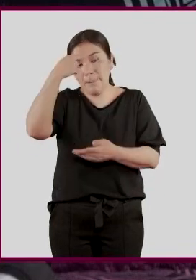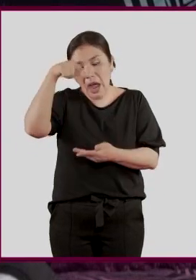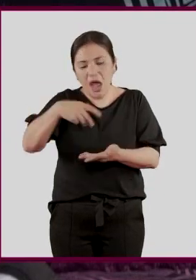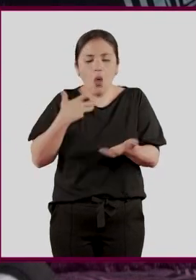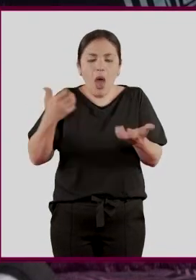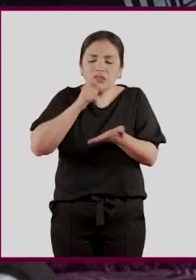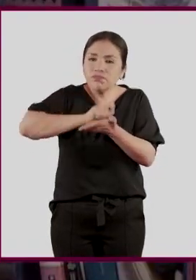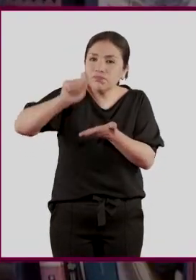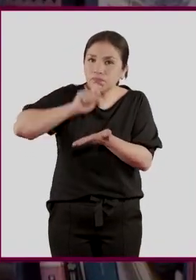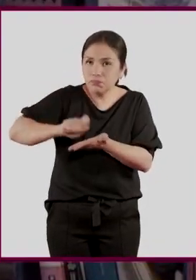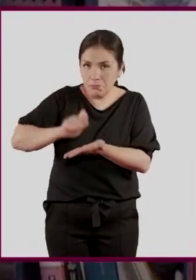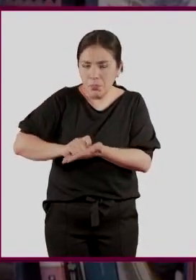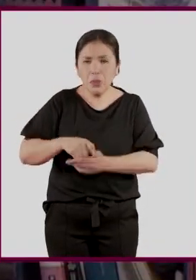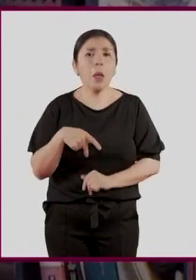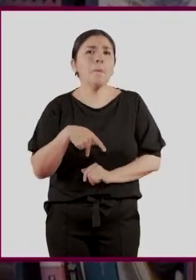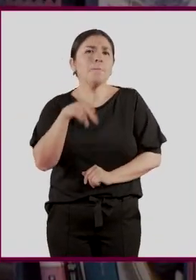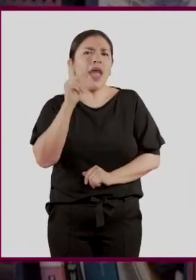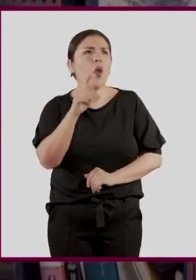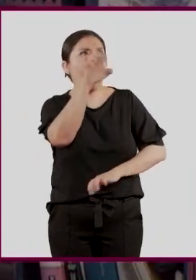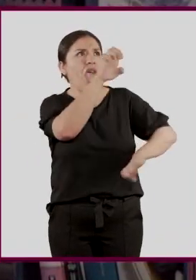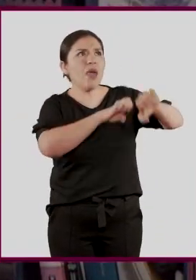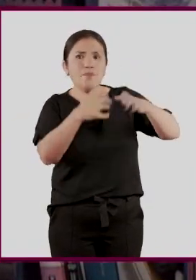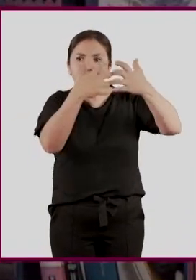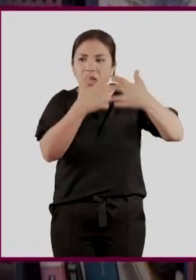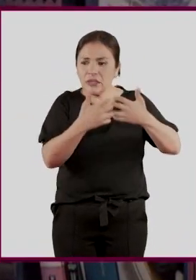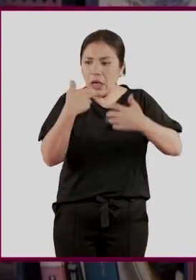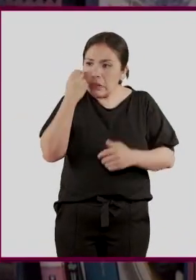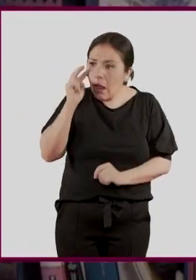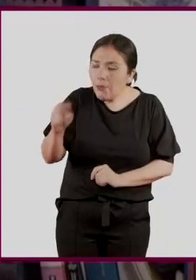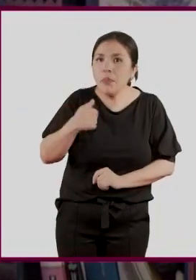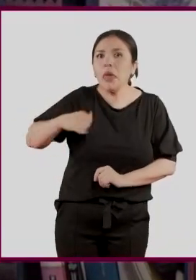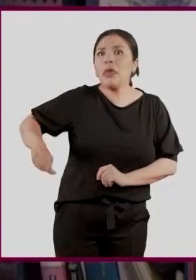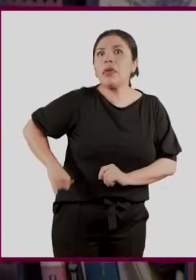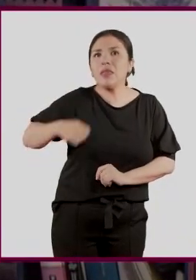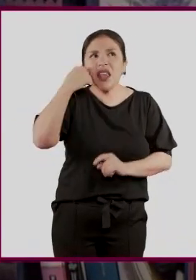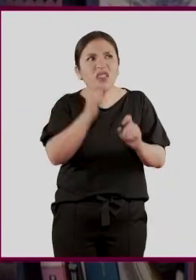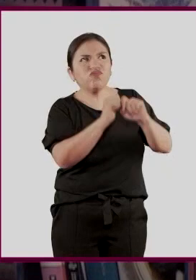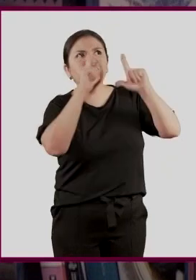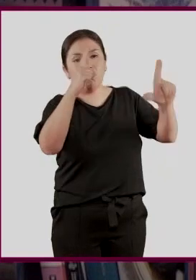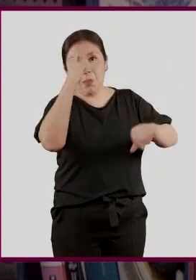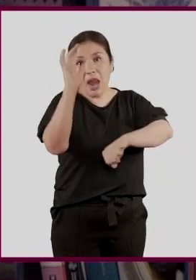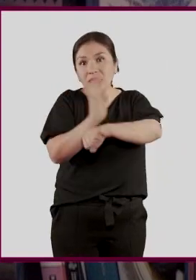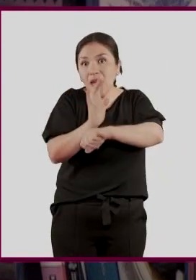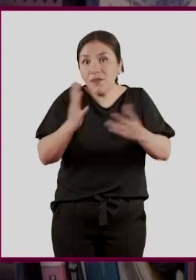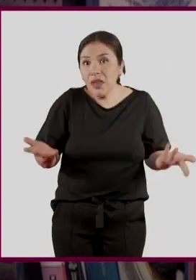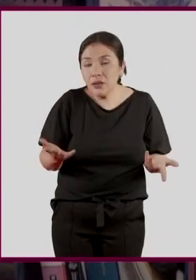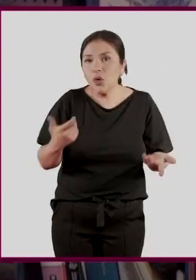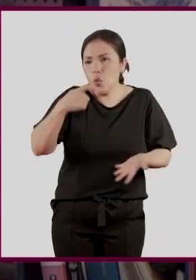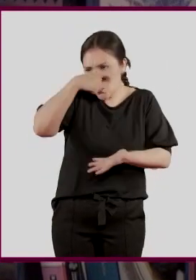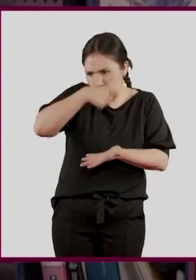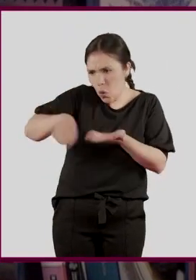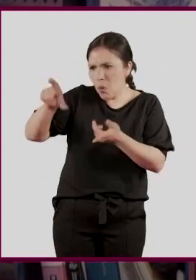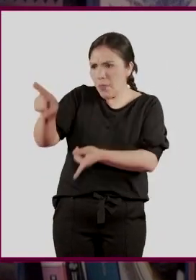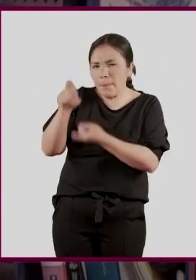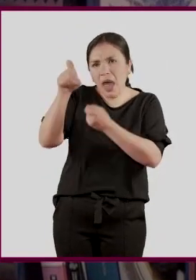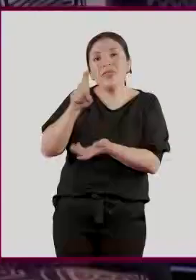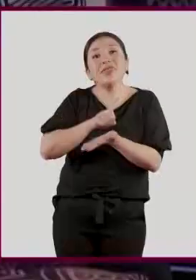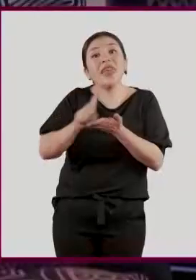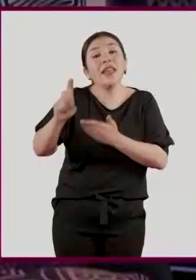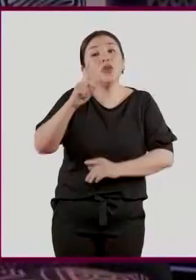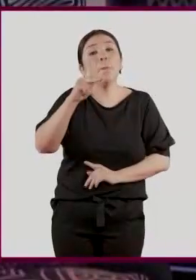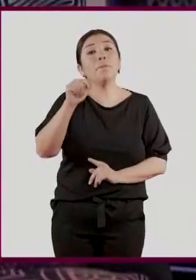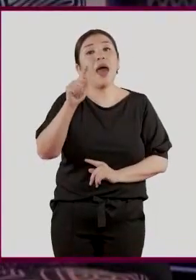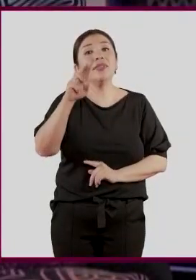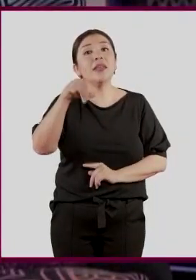sobre su guión. Pero una compañía la quiere producir y llevarla a la pantalla. Le compra los derechos patrimoniales